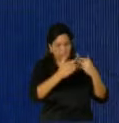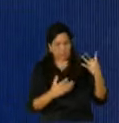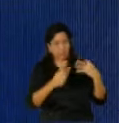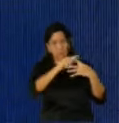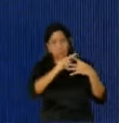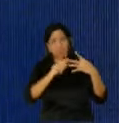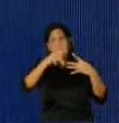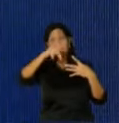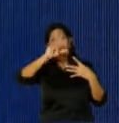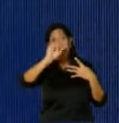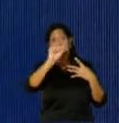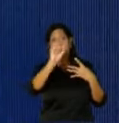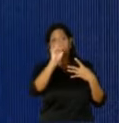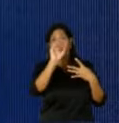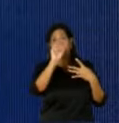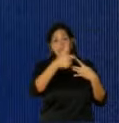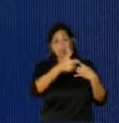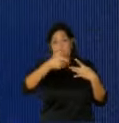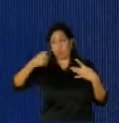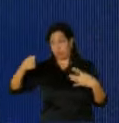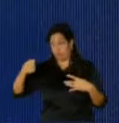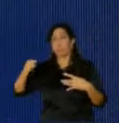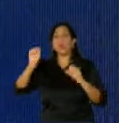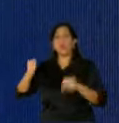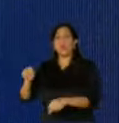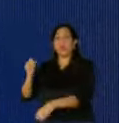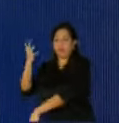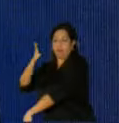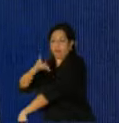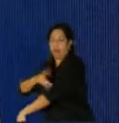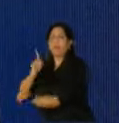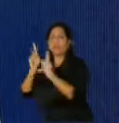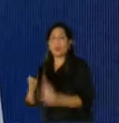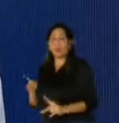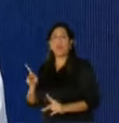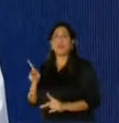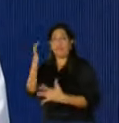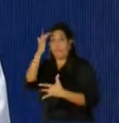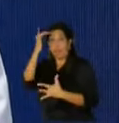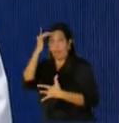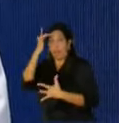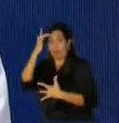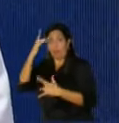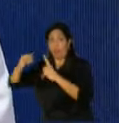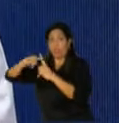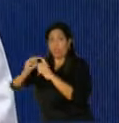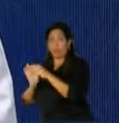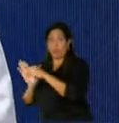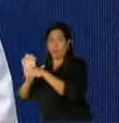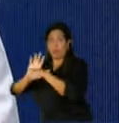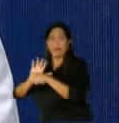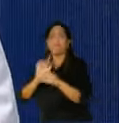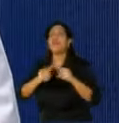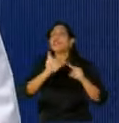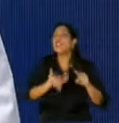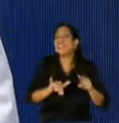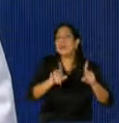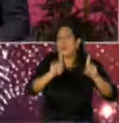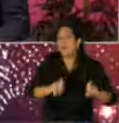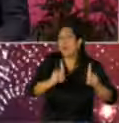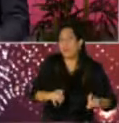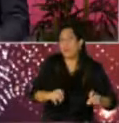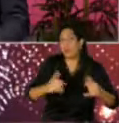Eso, pues, es algo que se ha hecho en otros países. El tratamiento, o sea, y eso está en una etapa experimental, también hemos hablado de los stem cells, que